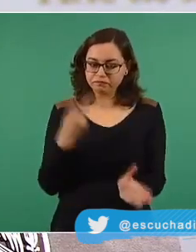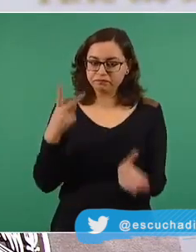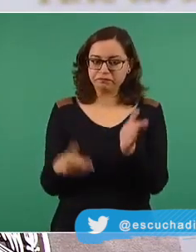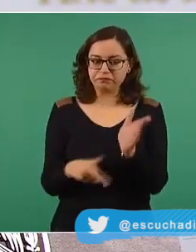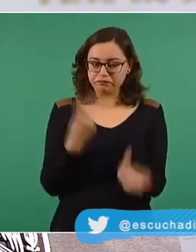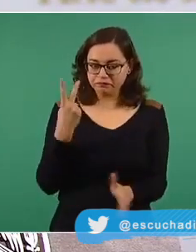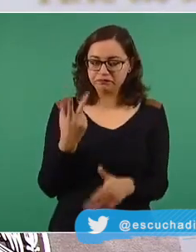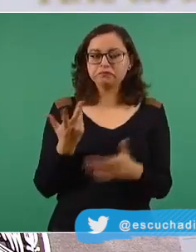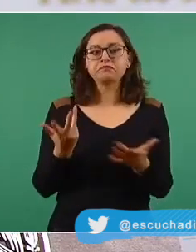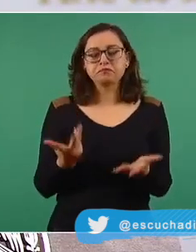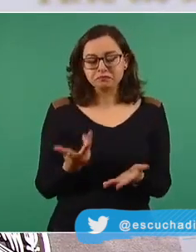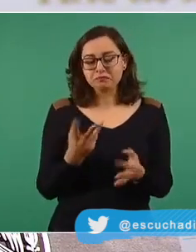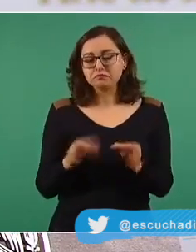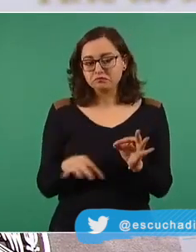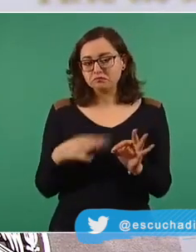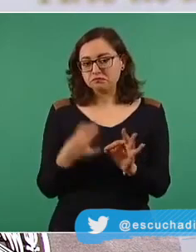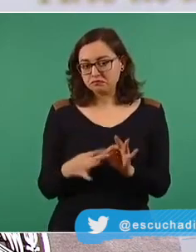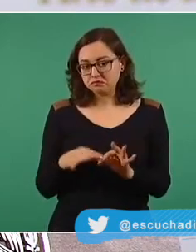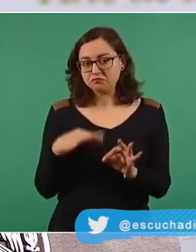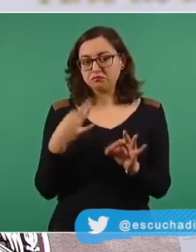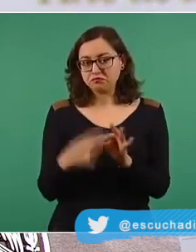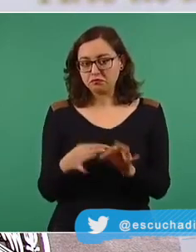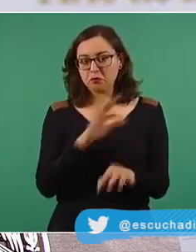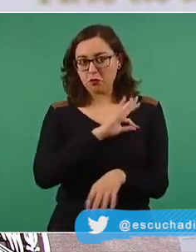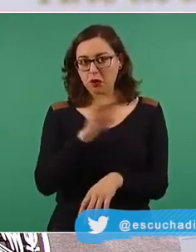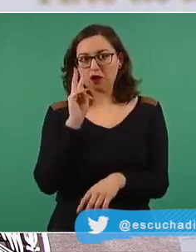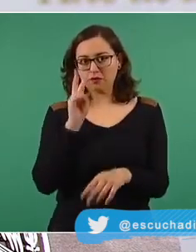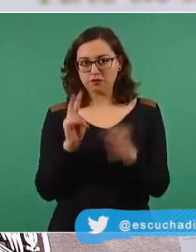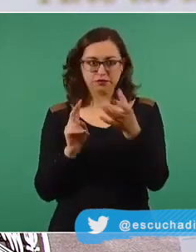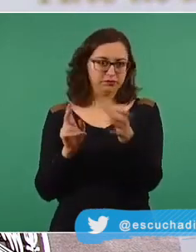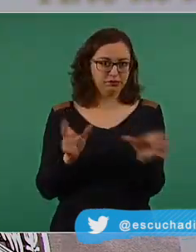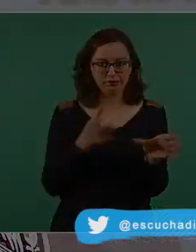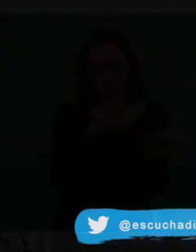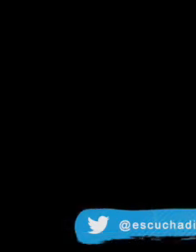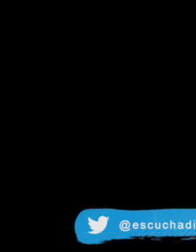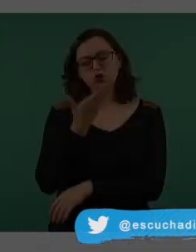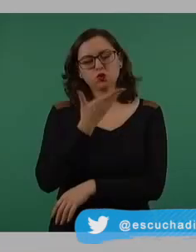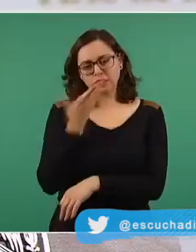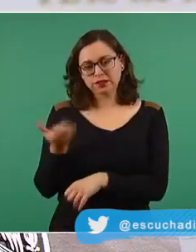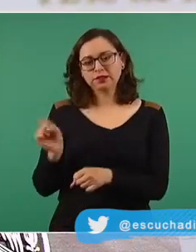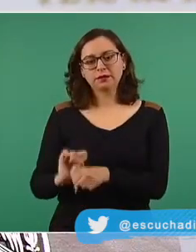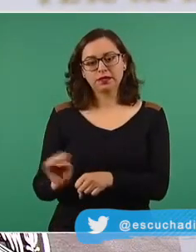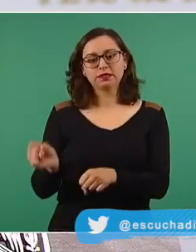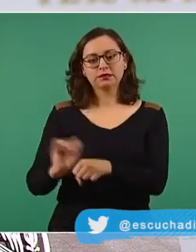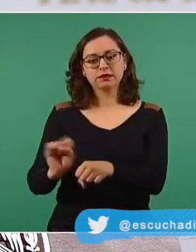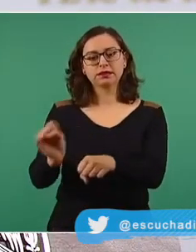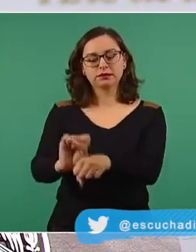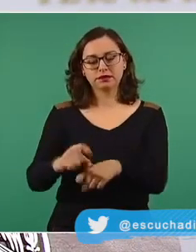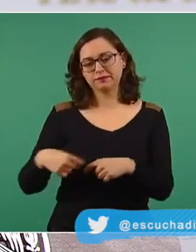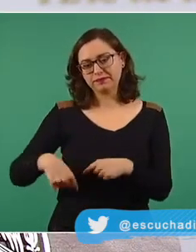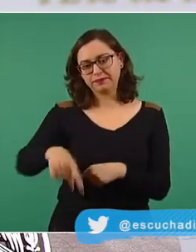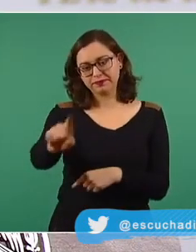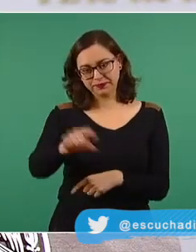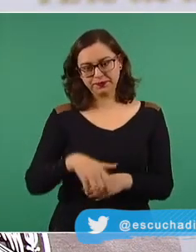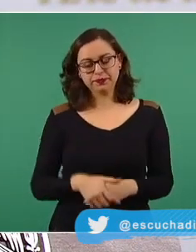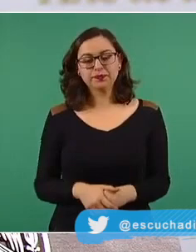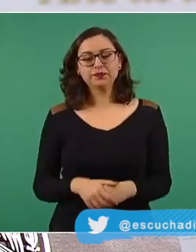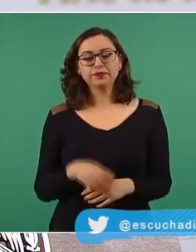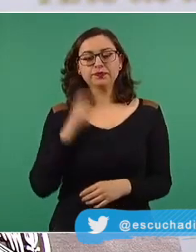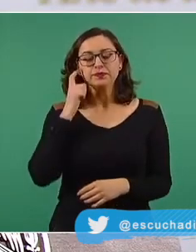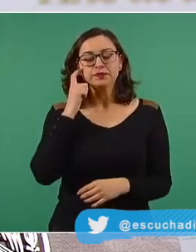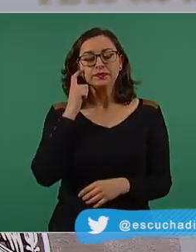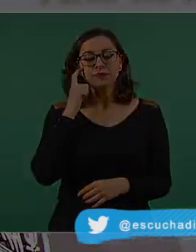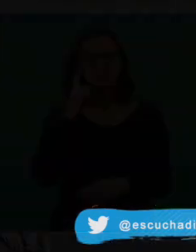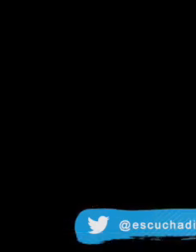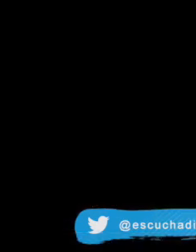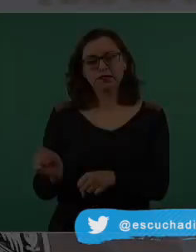CanSino, Centro Nacional de Investigación de Epidemiología y Microbiología Gamaleya, Johnson & Johnson y Moderna.